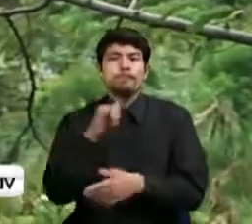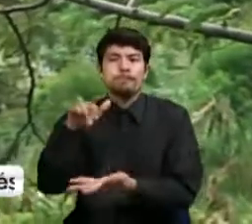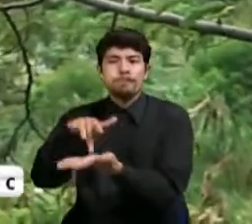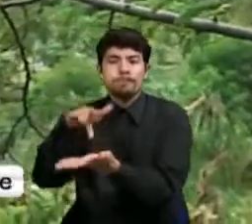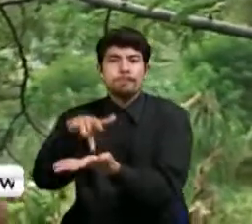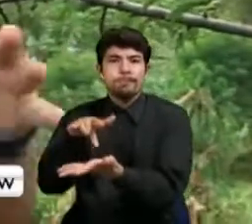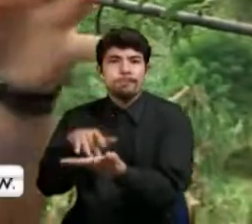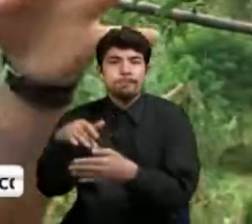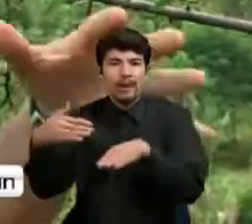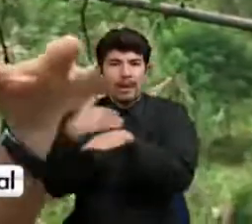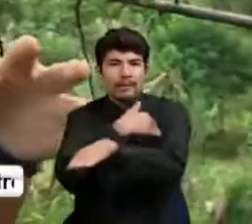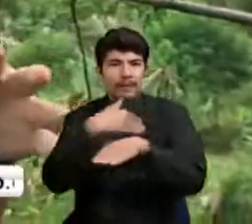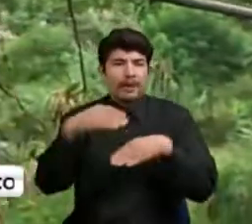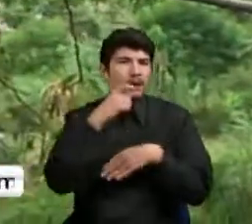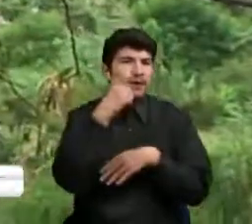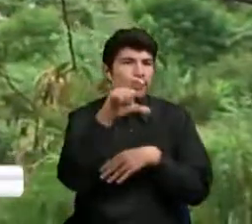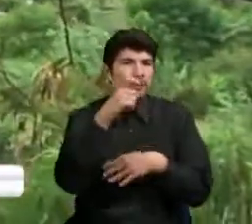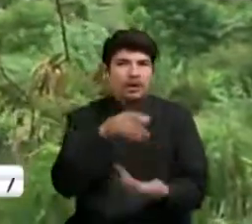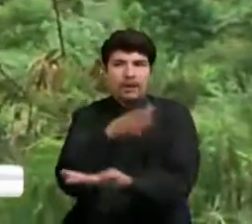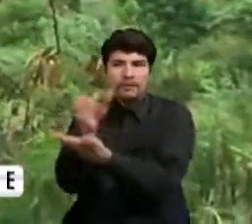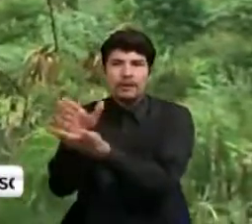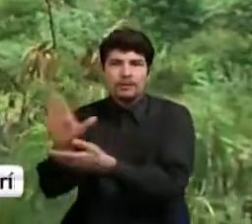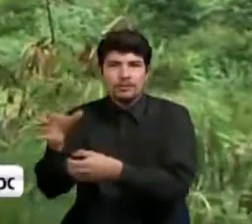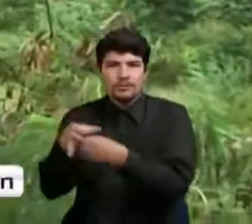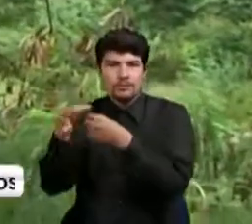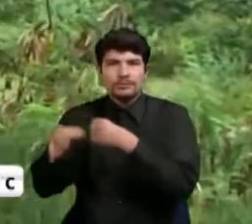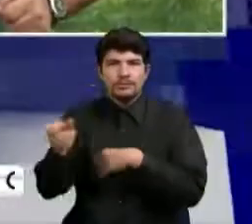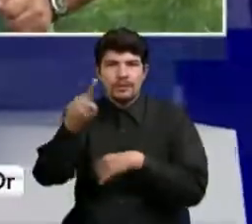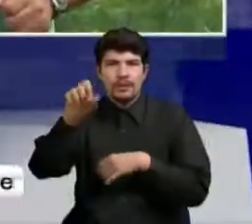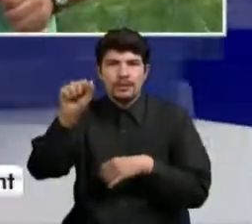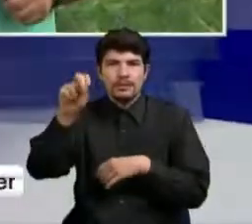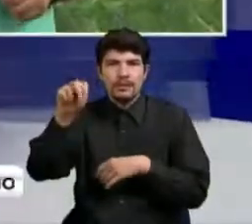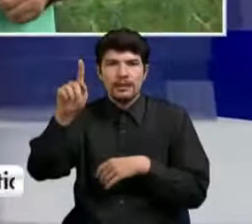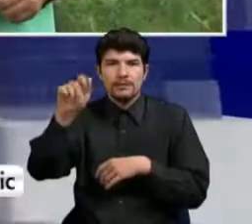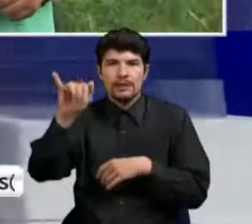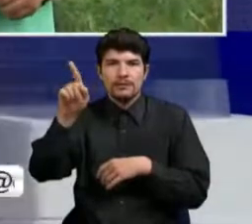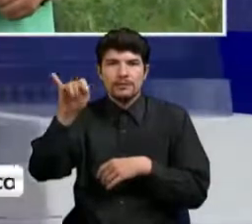este lugar entre la vía que comunica a Cúcuta con el corregimiento de San Faustino.